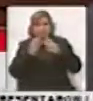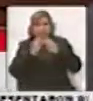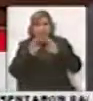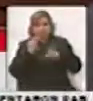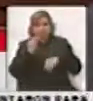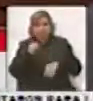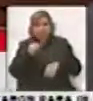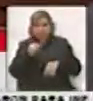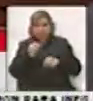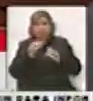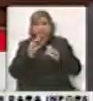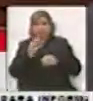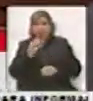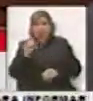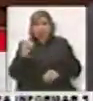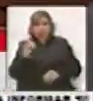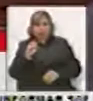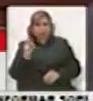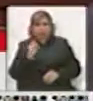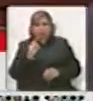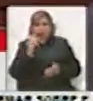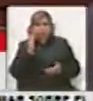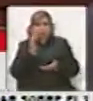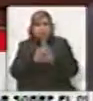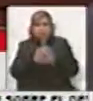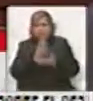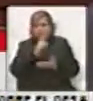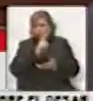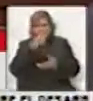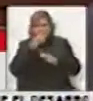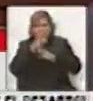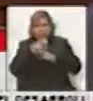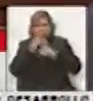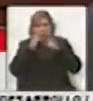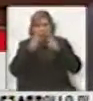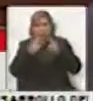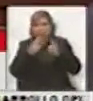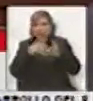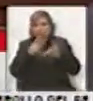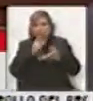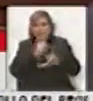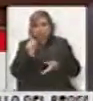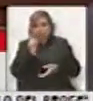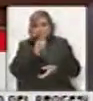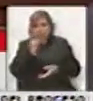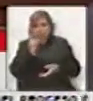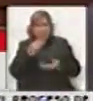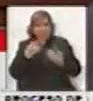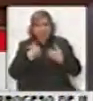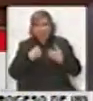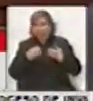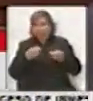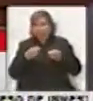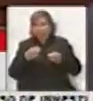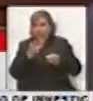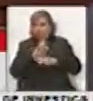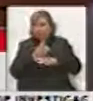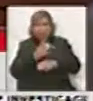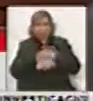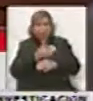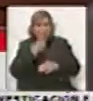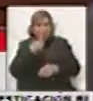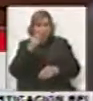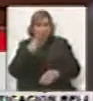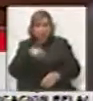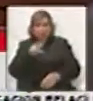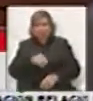a estas cooperativas no se les está interviniendo, presidente, ni se está pretendiendo que tengan limitantes para el desarrollo que